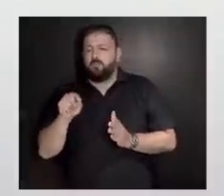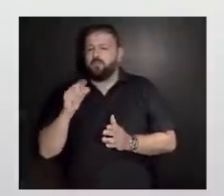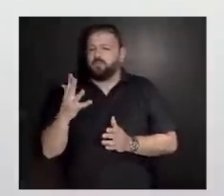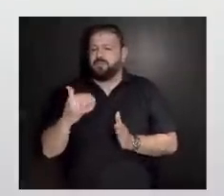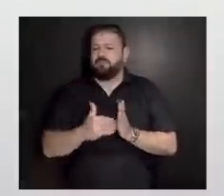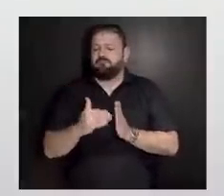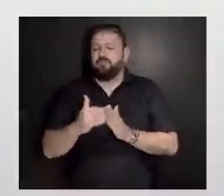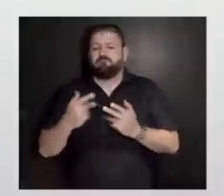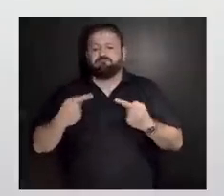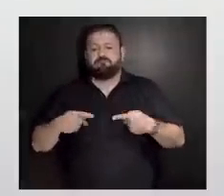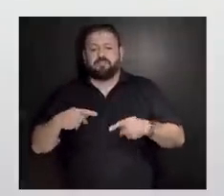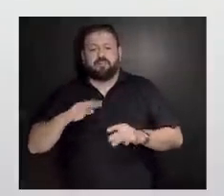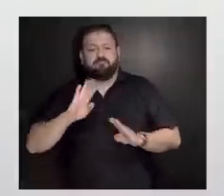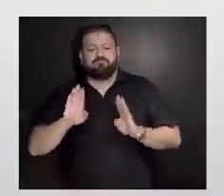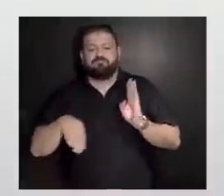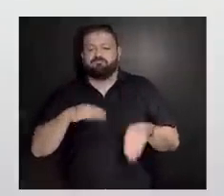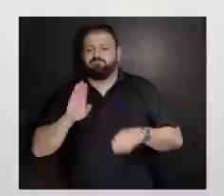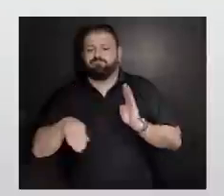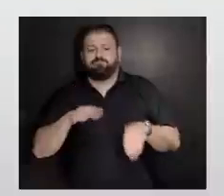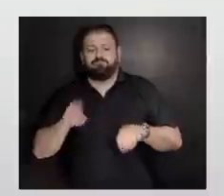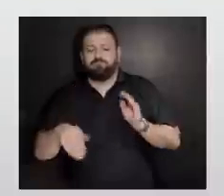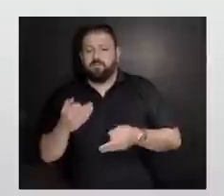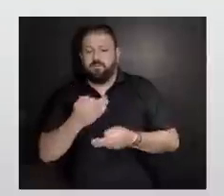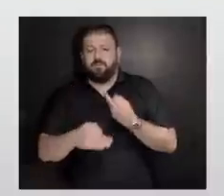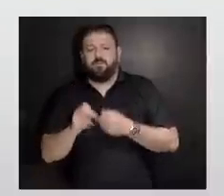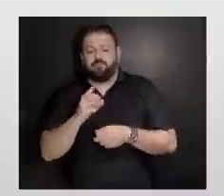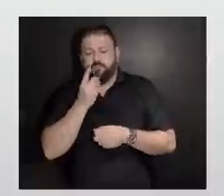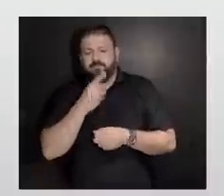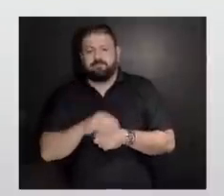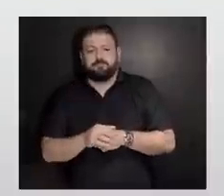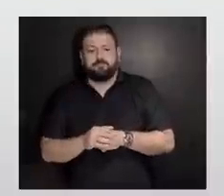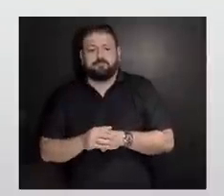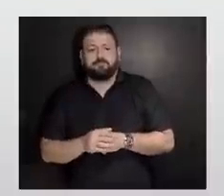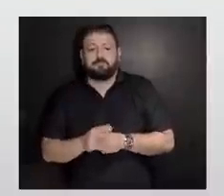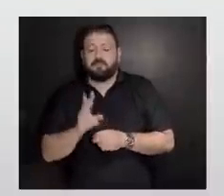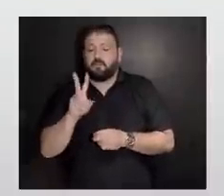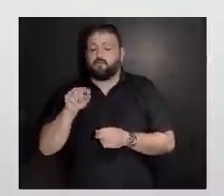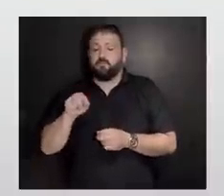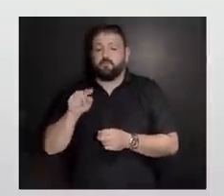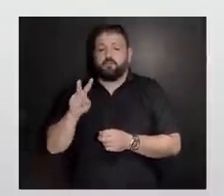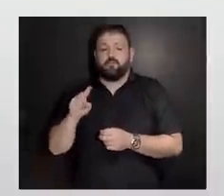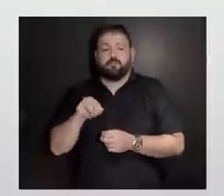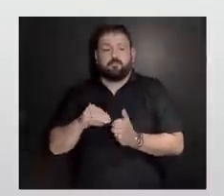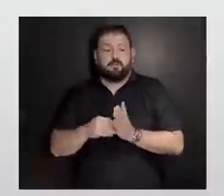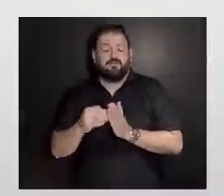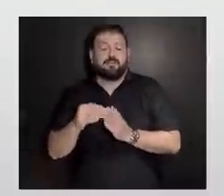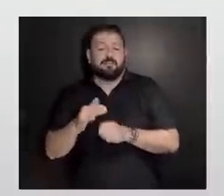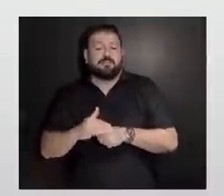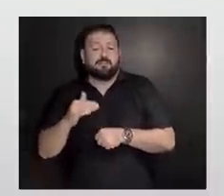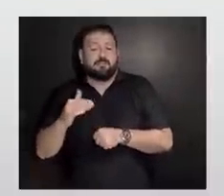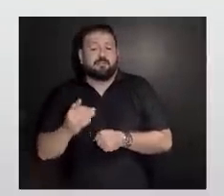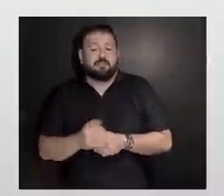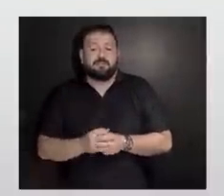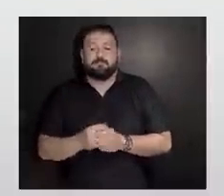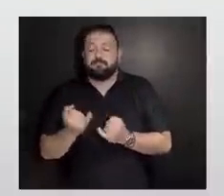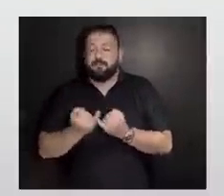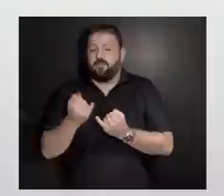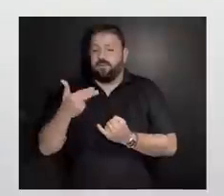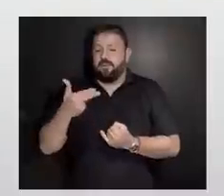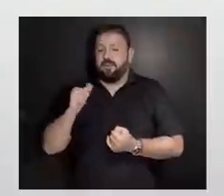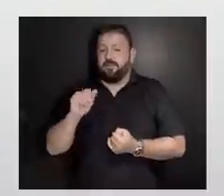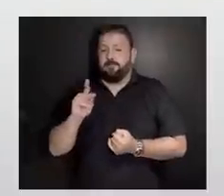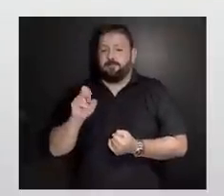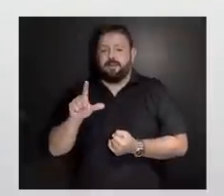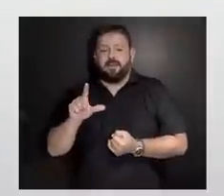esta condición y la hiperglucemia 2.2 millones más. Ya que incrementa pues